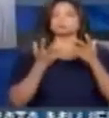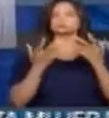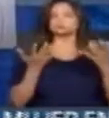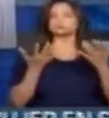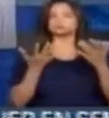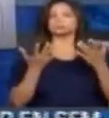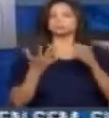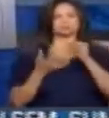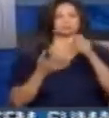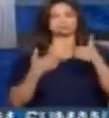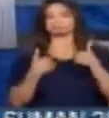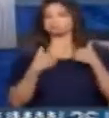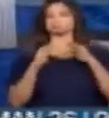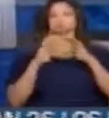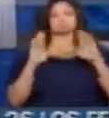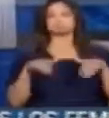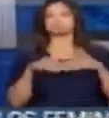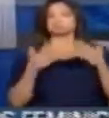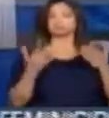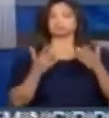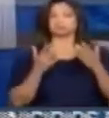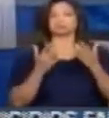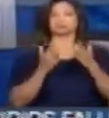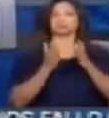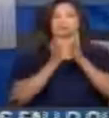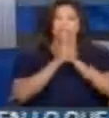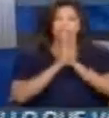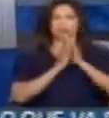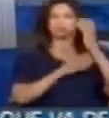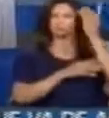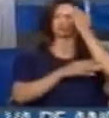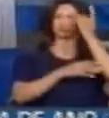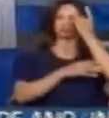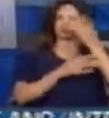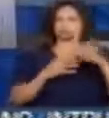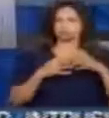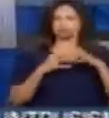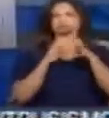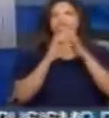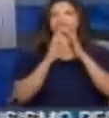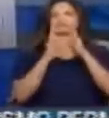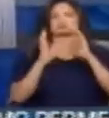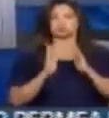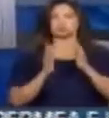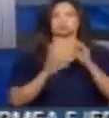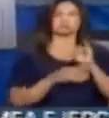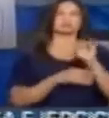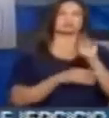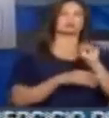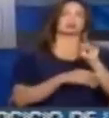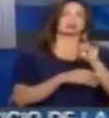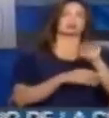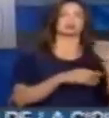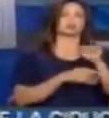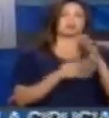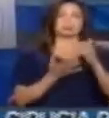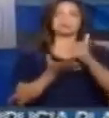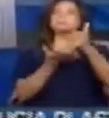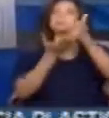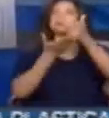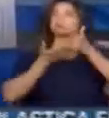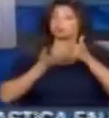porque así como yo no tenía casa, le pedí a Danilo Medina para que me hiciera mi casa y a Limbe también para que me